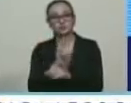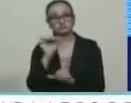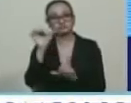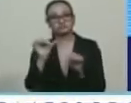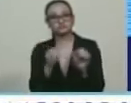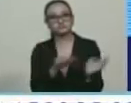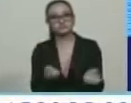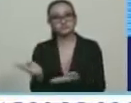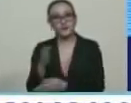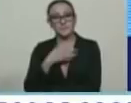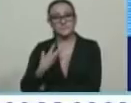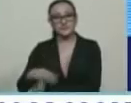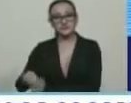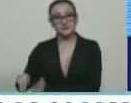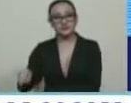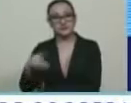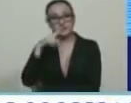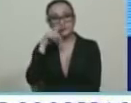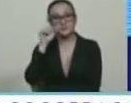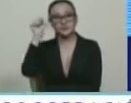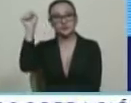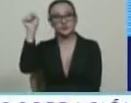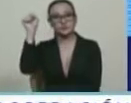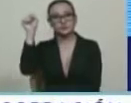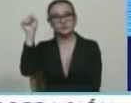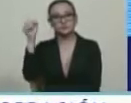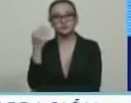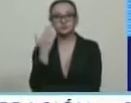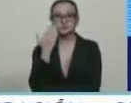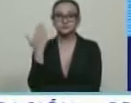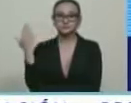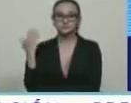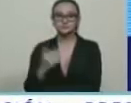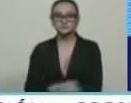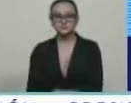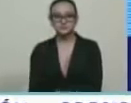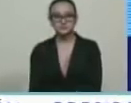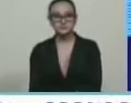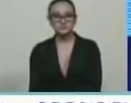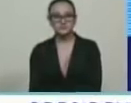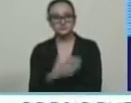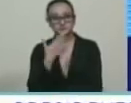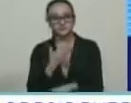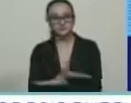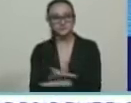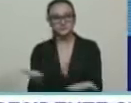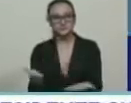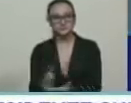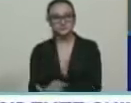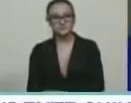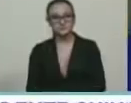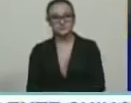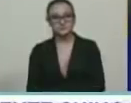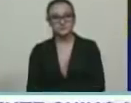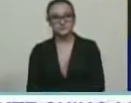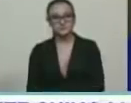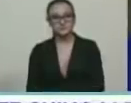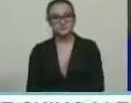al señor presidente de la República Bolivariana de Venezuela, Nicolás Maduro. Muchas gracias.